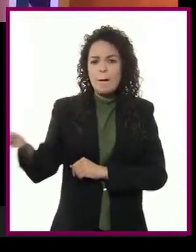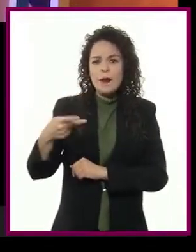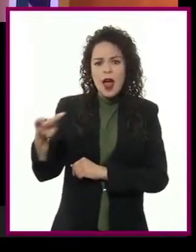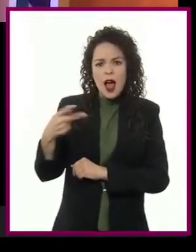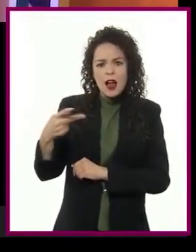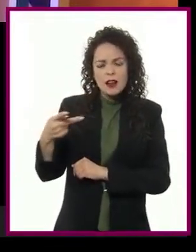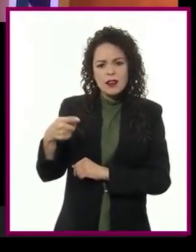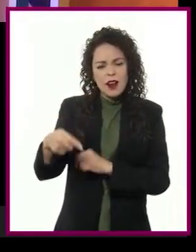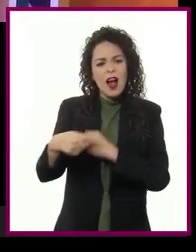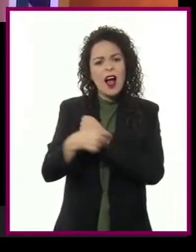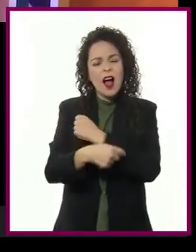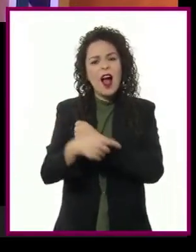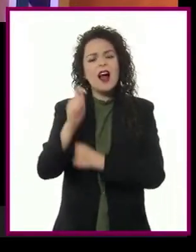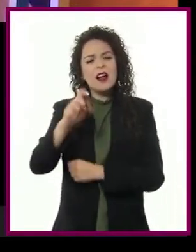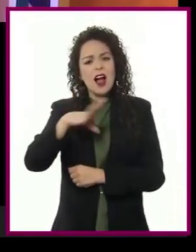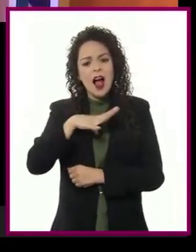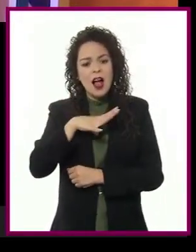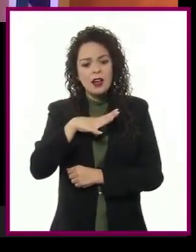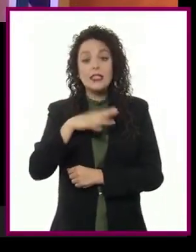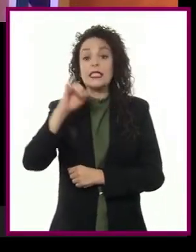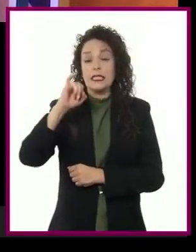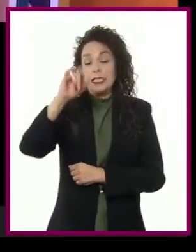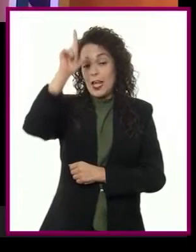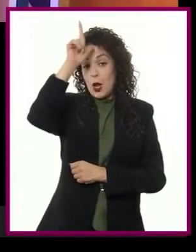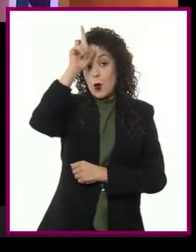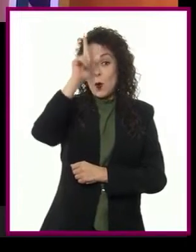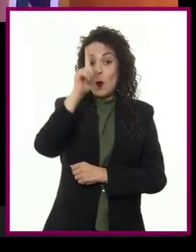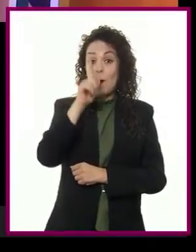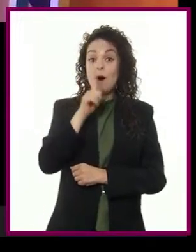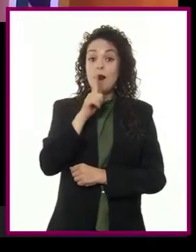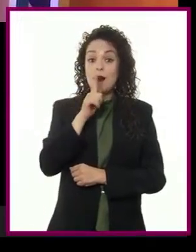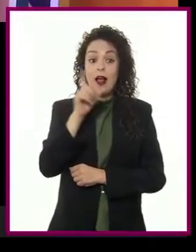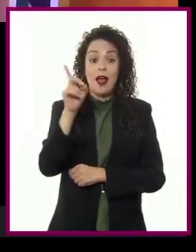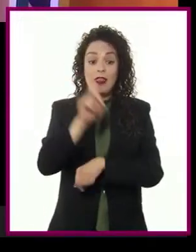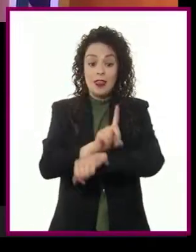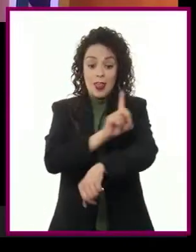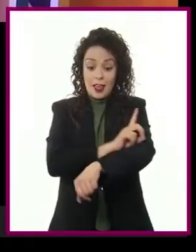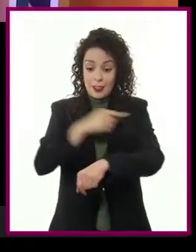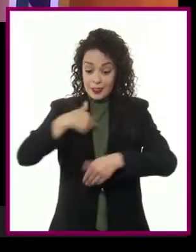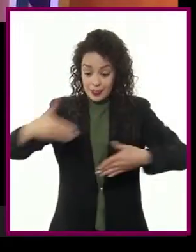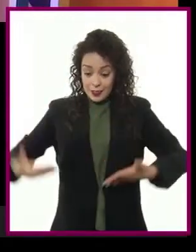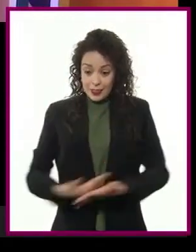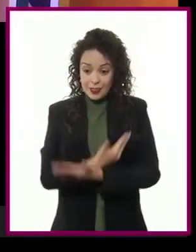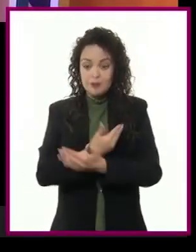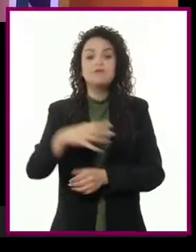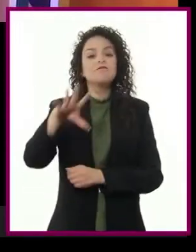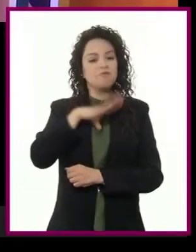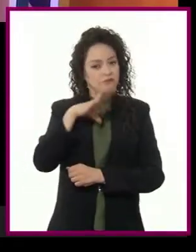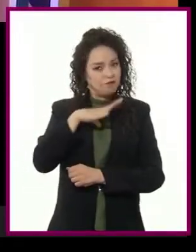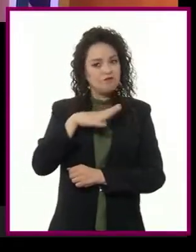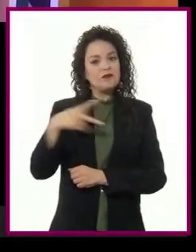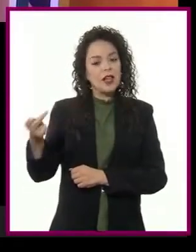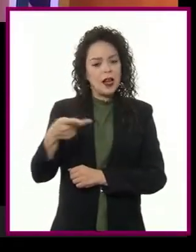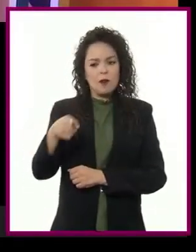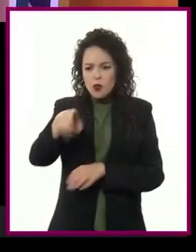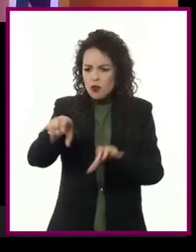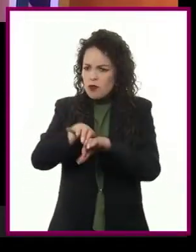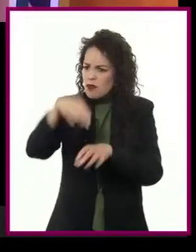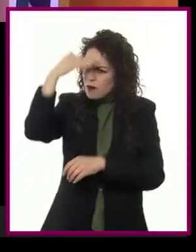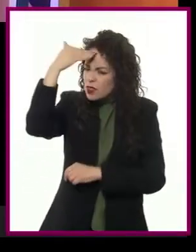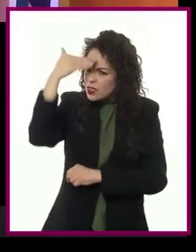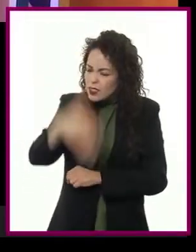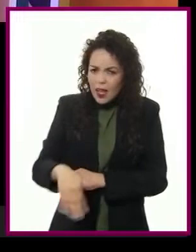dato? En efecto, tengo un lunar que llevo desde mi nacimiento. ¿Cómo lo sabe?